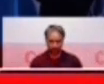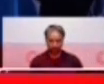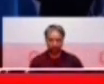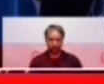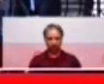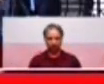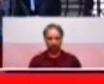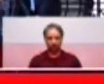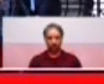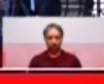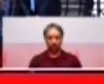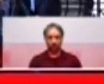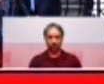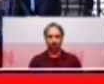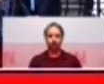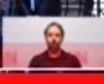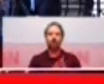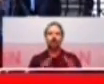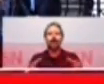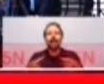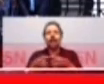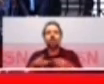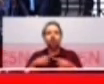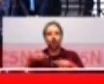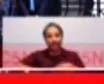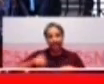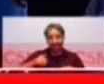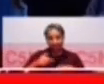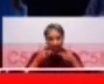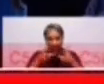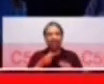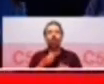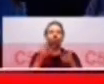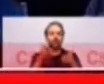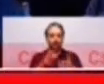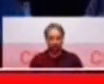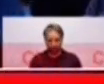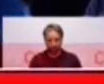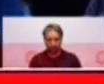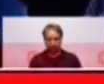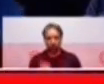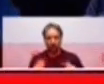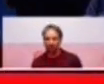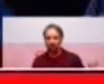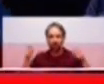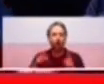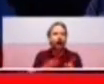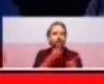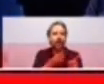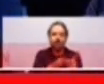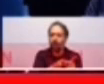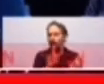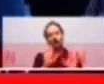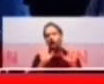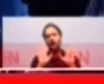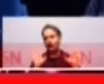ser ajustados por todo este recor Sí igual vos podés decidir mirar para otro lado Fernando pero también la estafa está Clara no de lo que fue la La promesa del